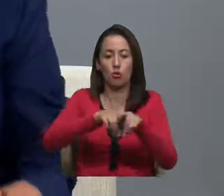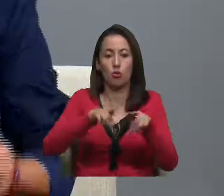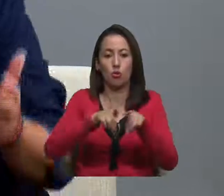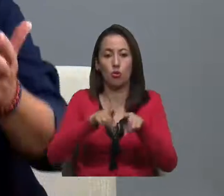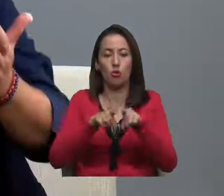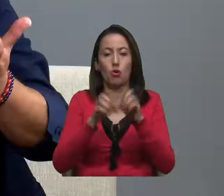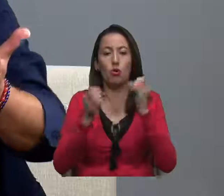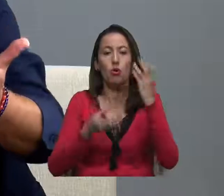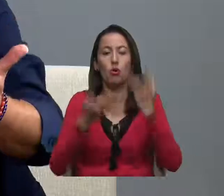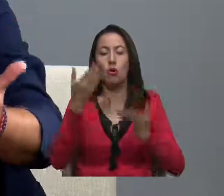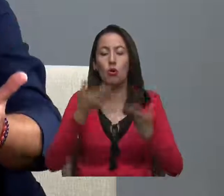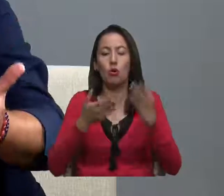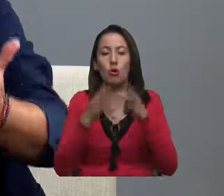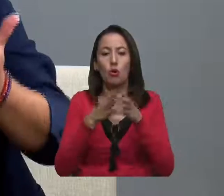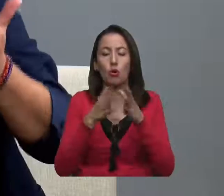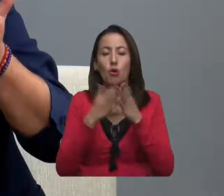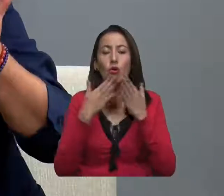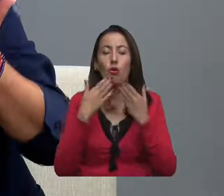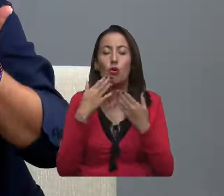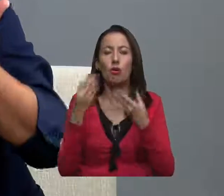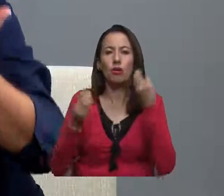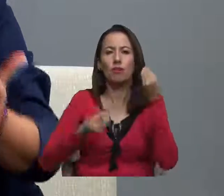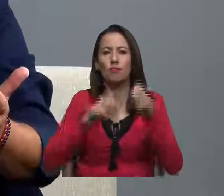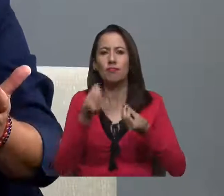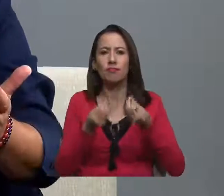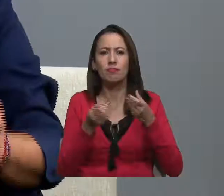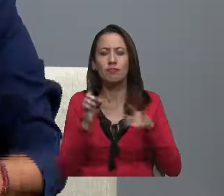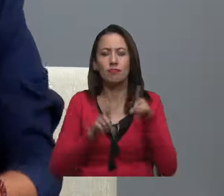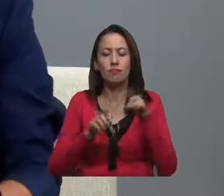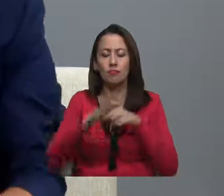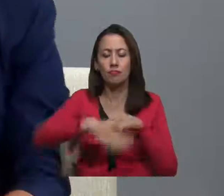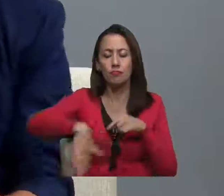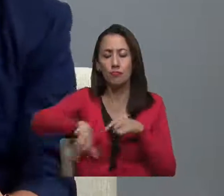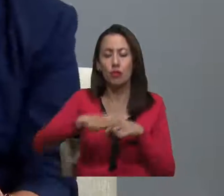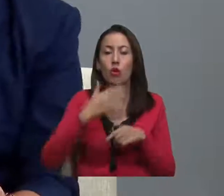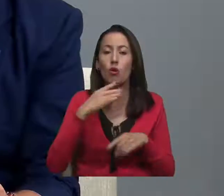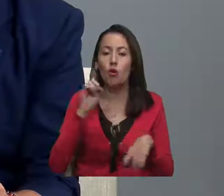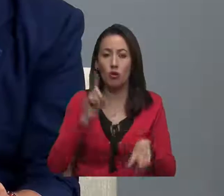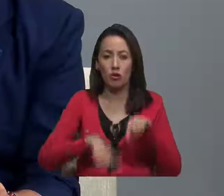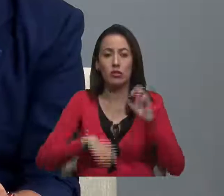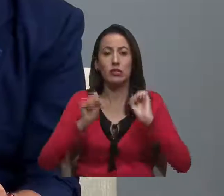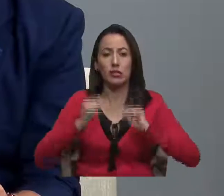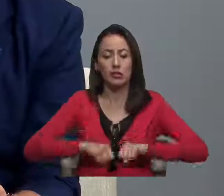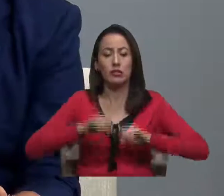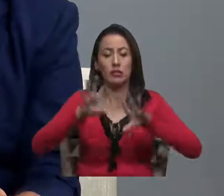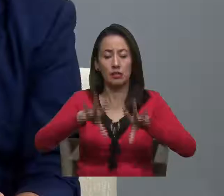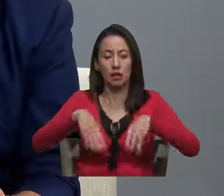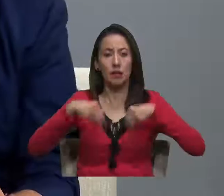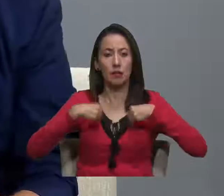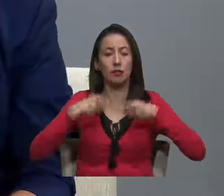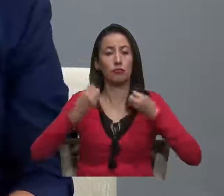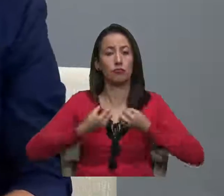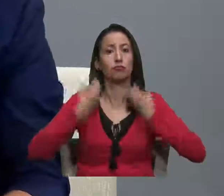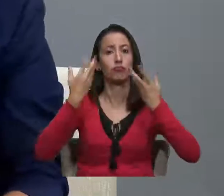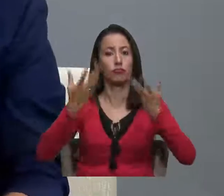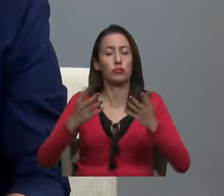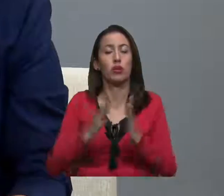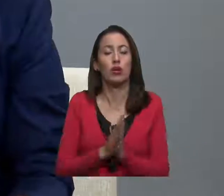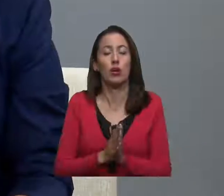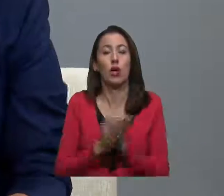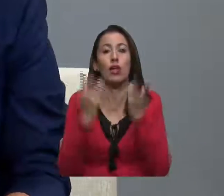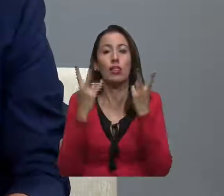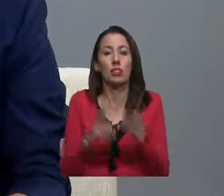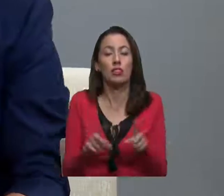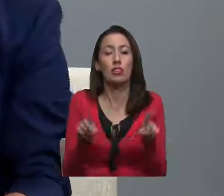de y plagas y desastres naturales tiene que haber un seguro de la producción si luego el crédito tiene que estar